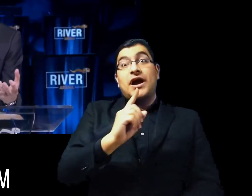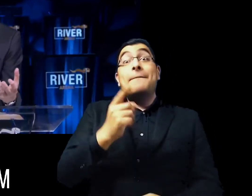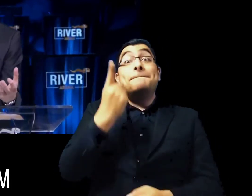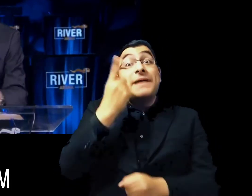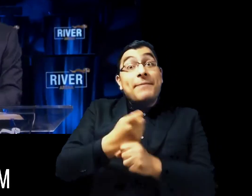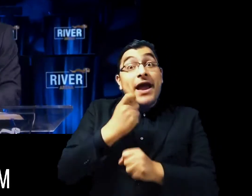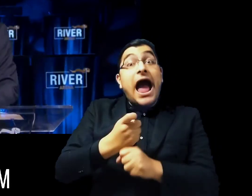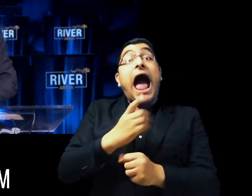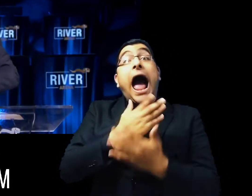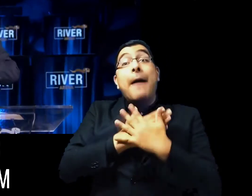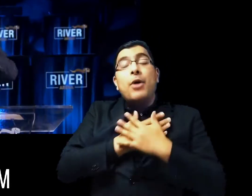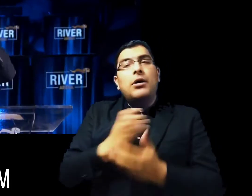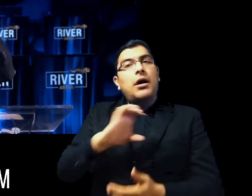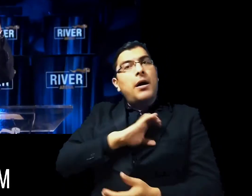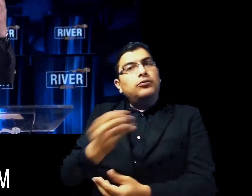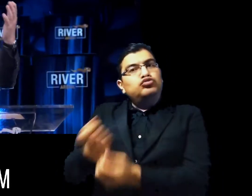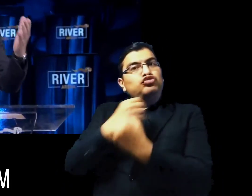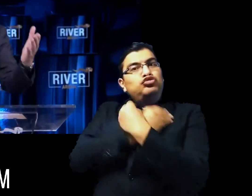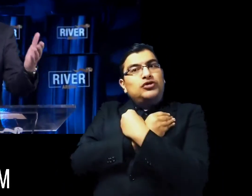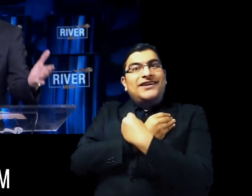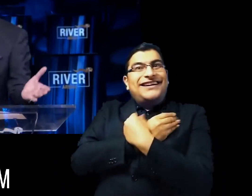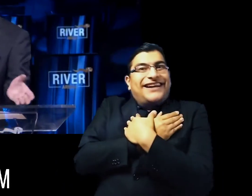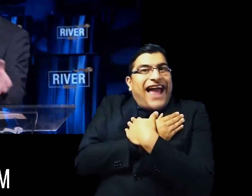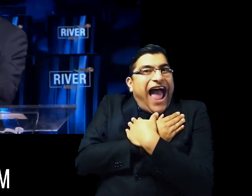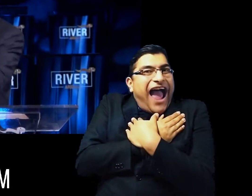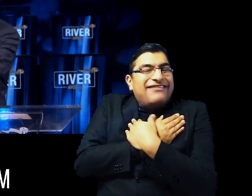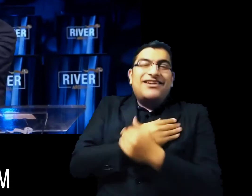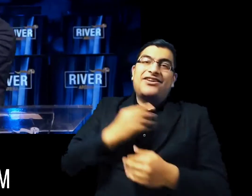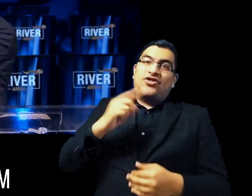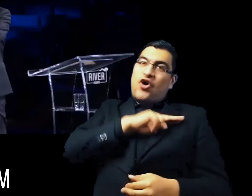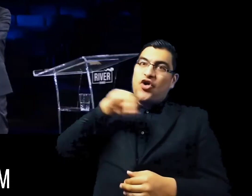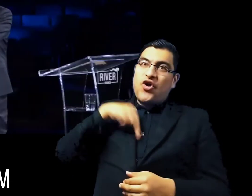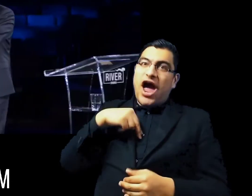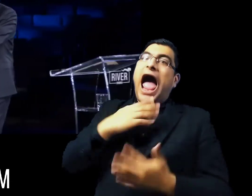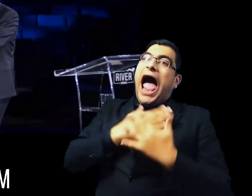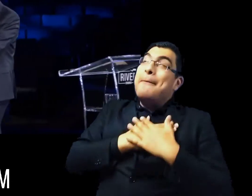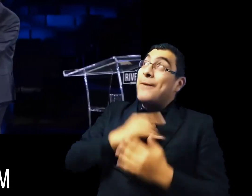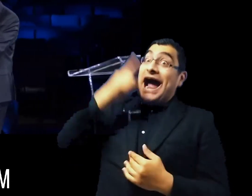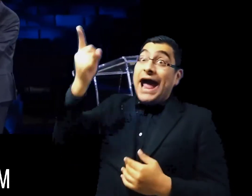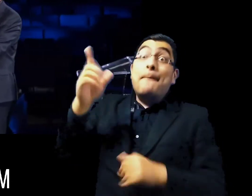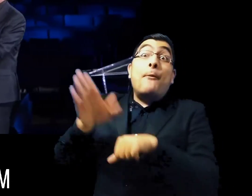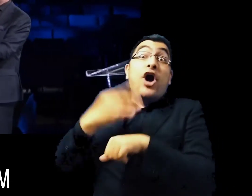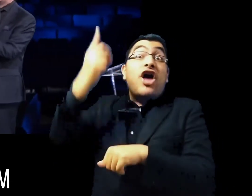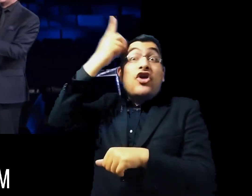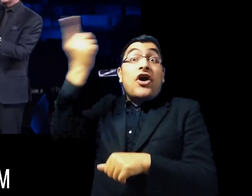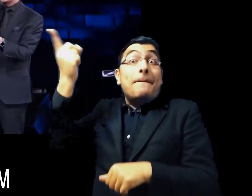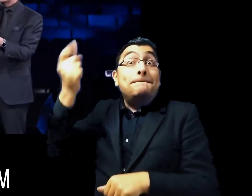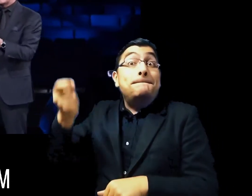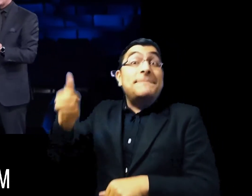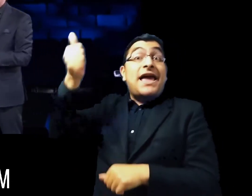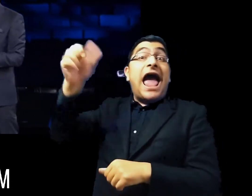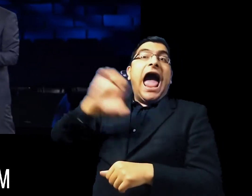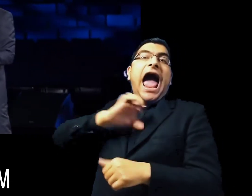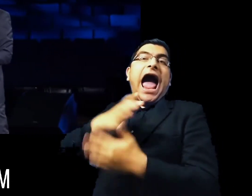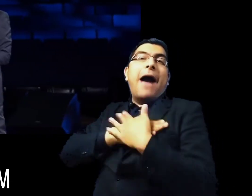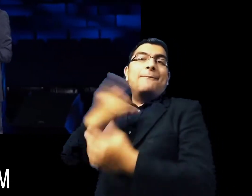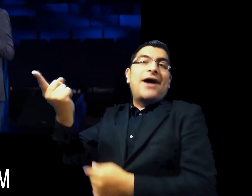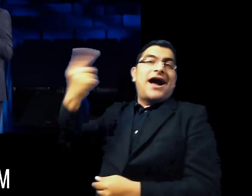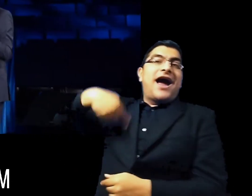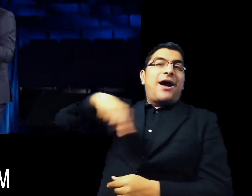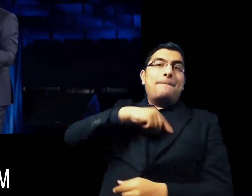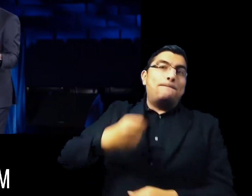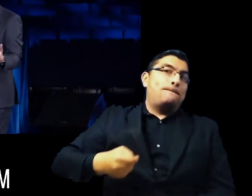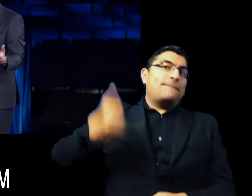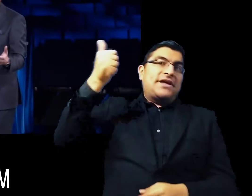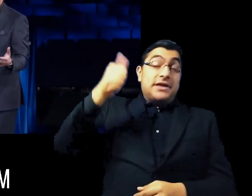amor. Nosotros le amamos a Él porque Él nos amó primero, dice 1 de Juan 4:19. Entonces,